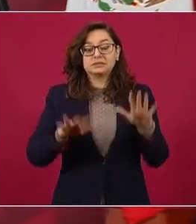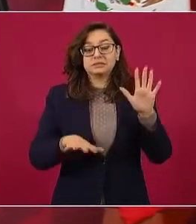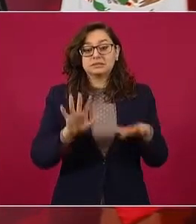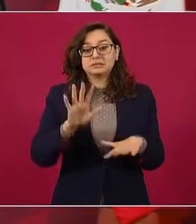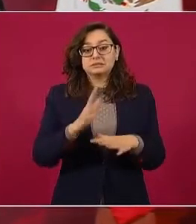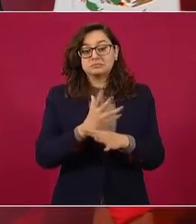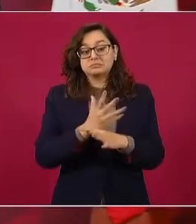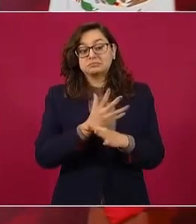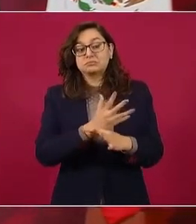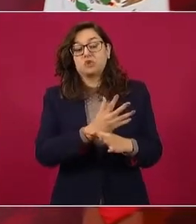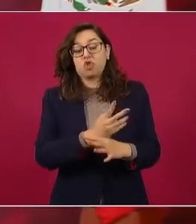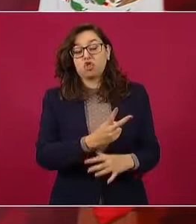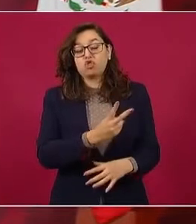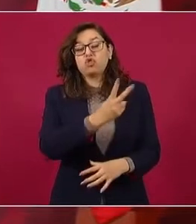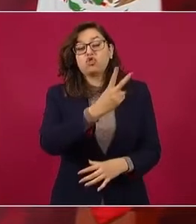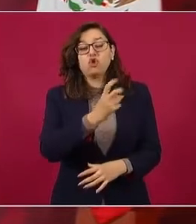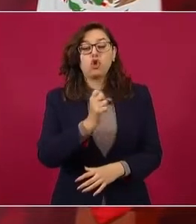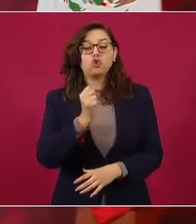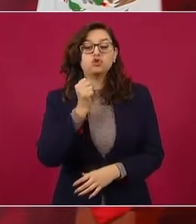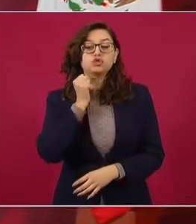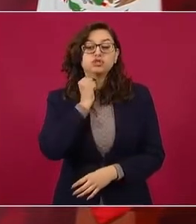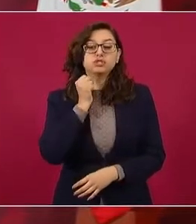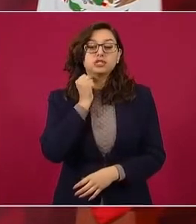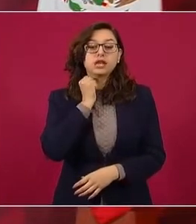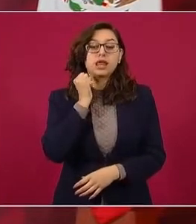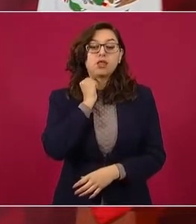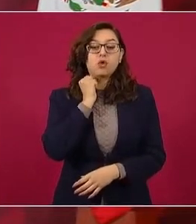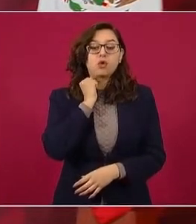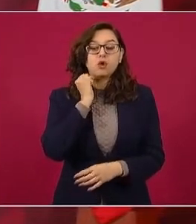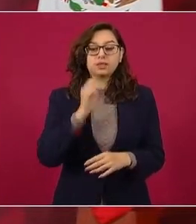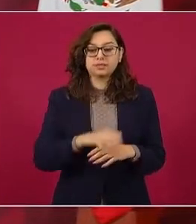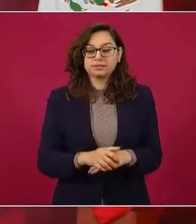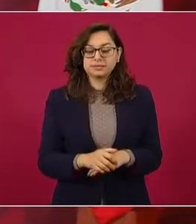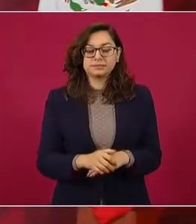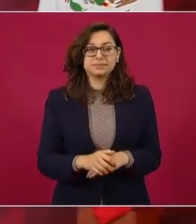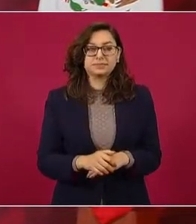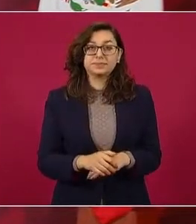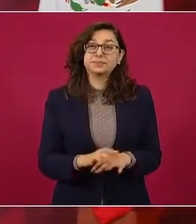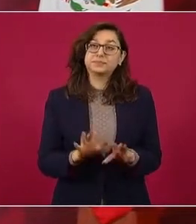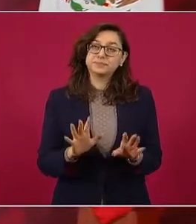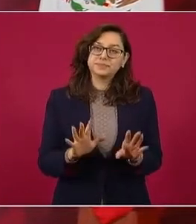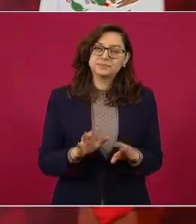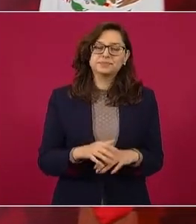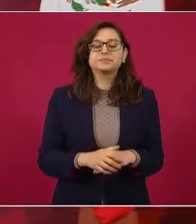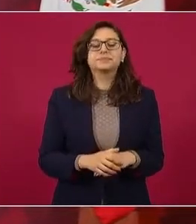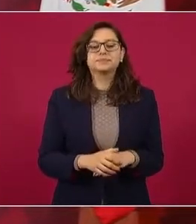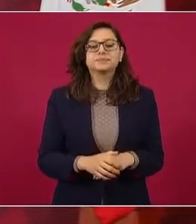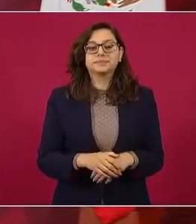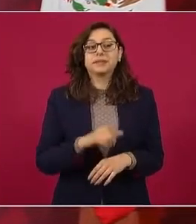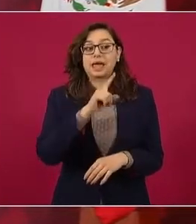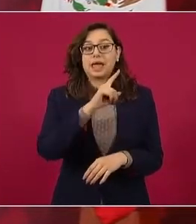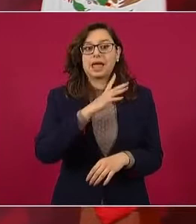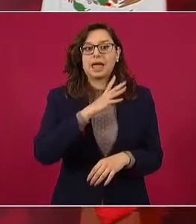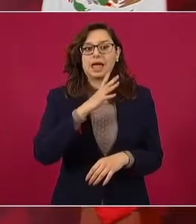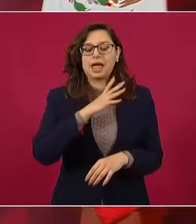un senador de origen cubano que tiene mucha influencia